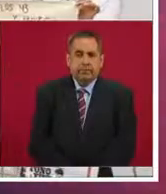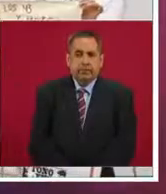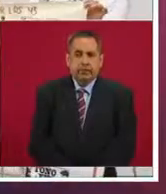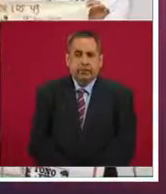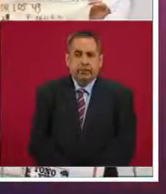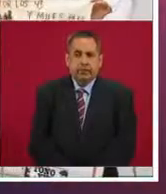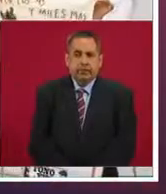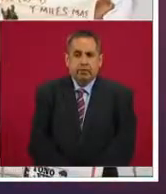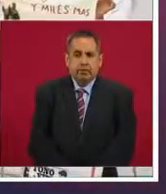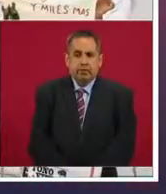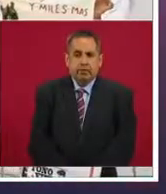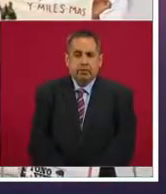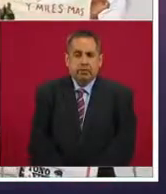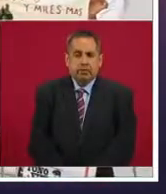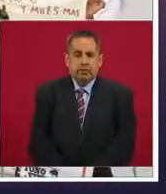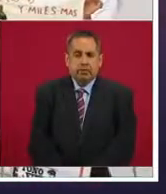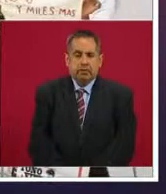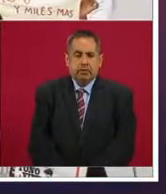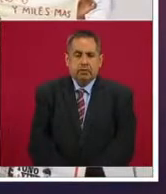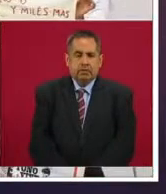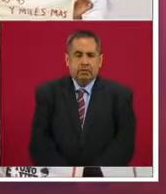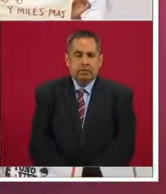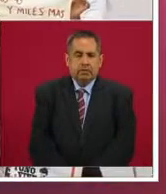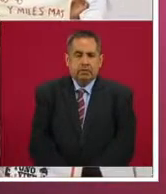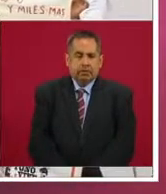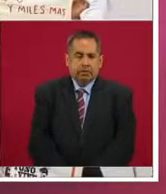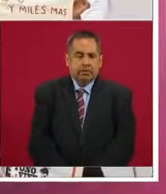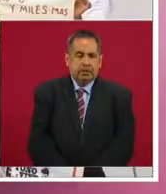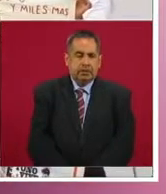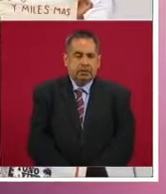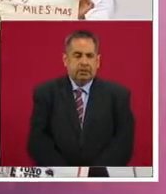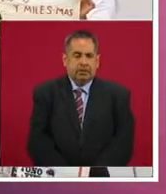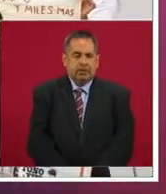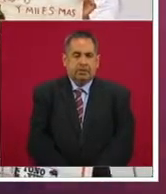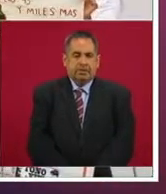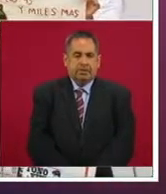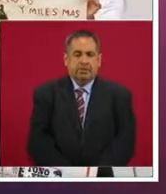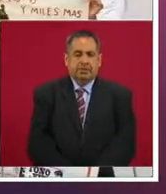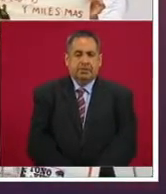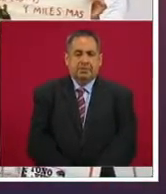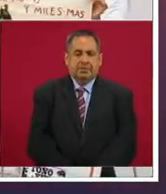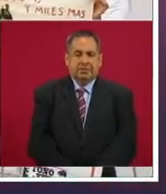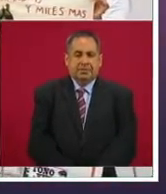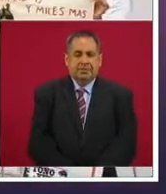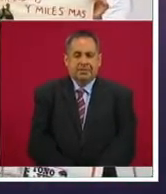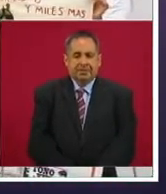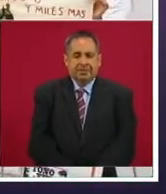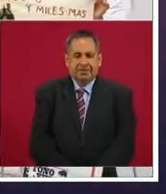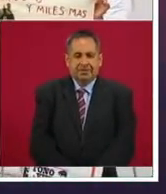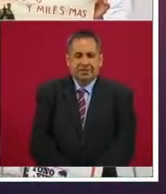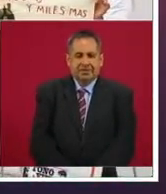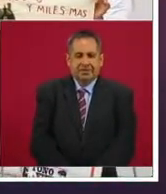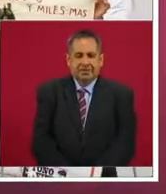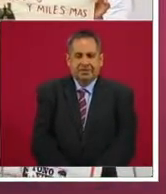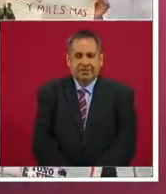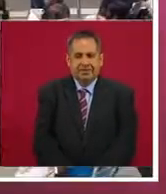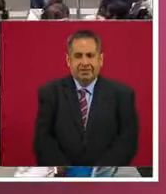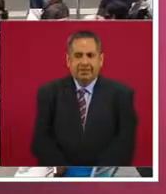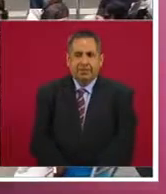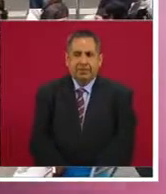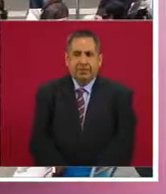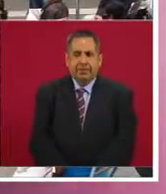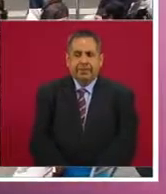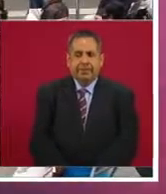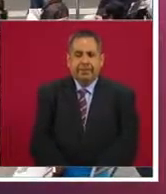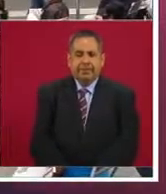Bueno, y en agenda nacional, le comparto que este miércoles el presidente López Obrador mantuvo el primer encuentro del